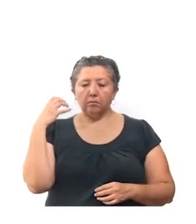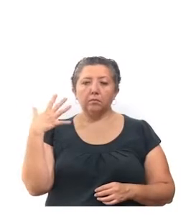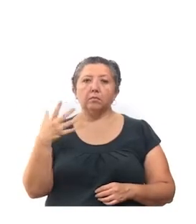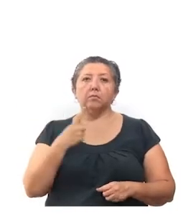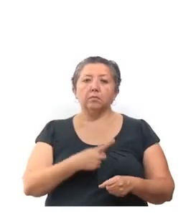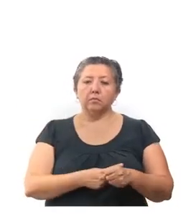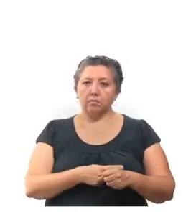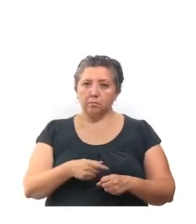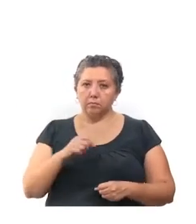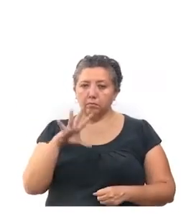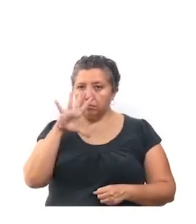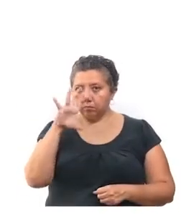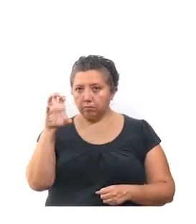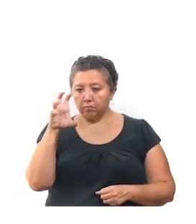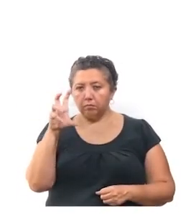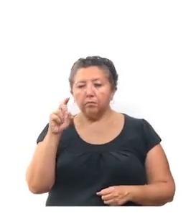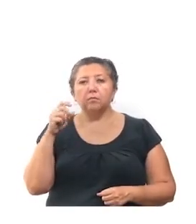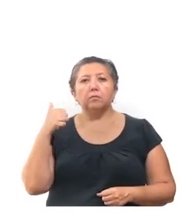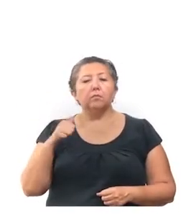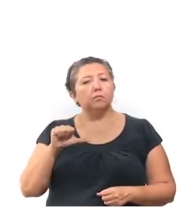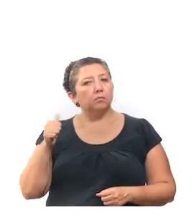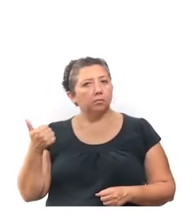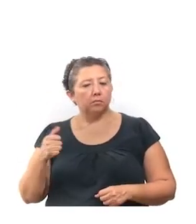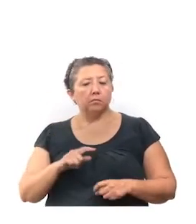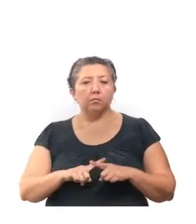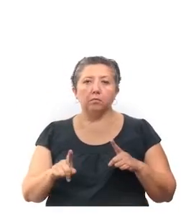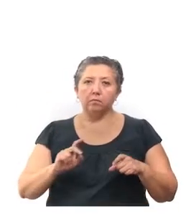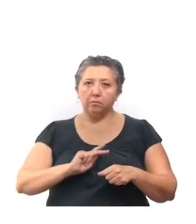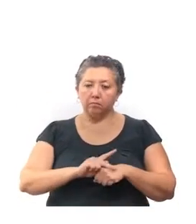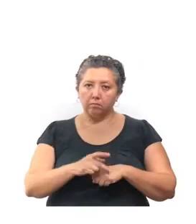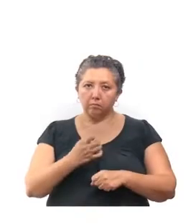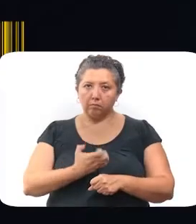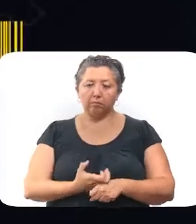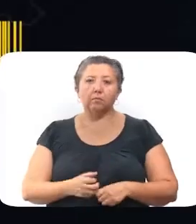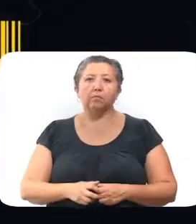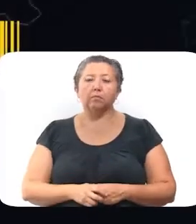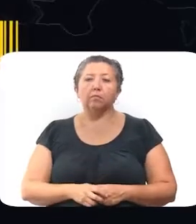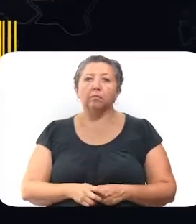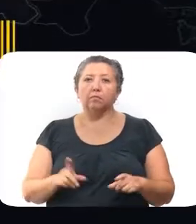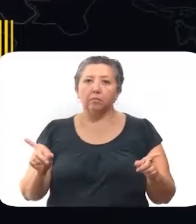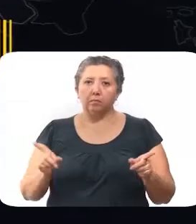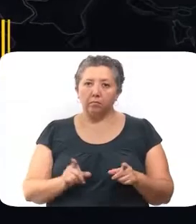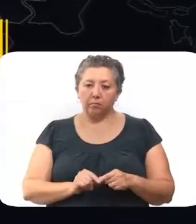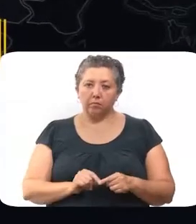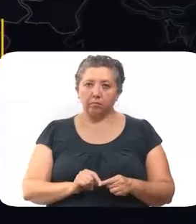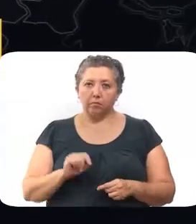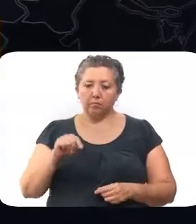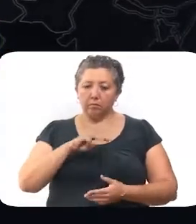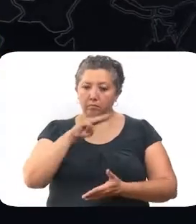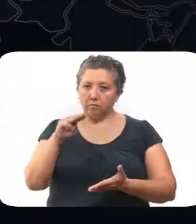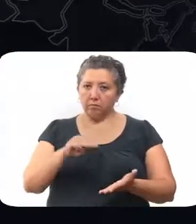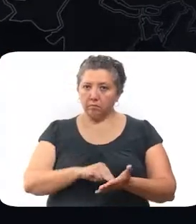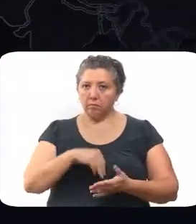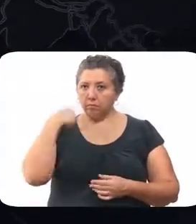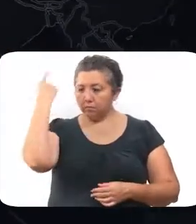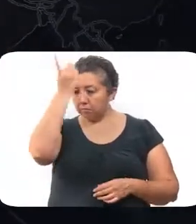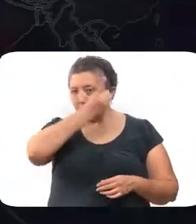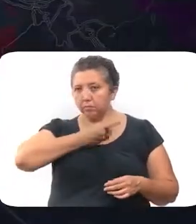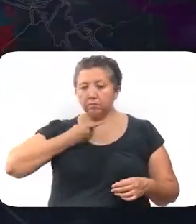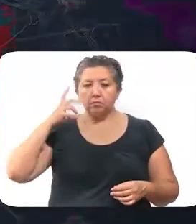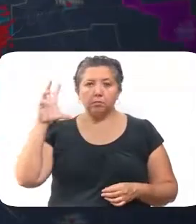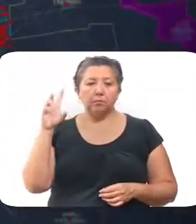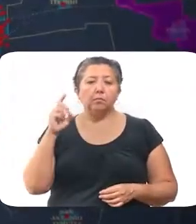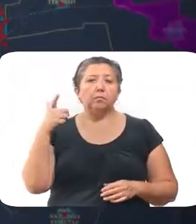64.375 casos positivos, 536 son de otro país u otro estado. Específicamente, en Mérida se han